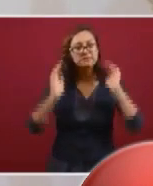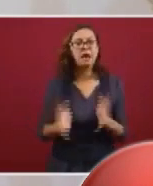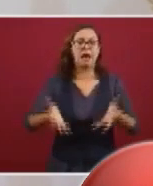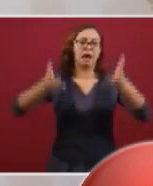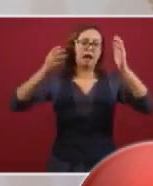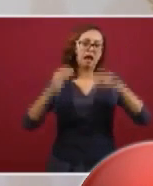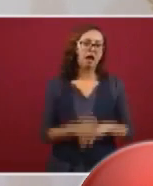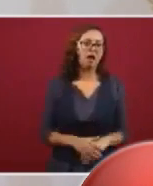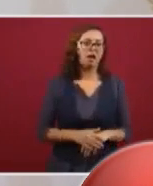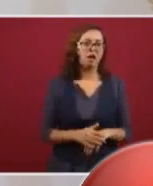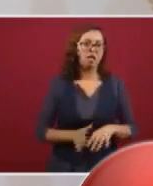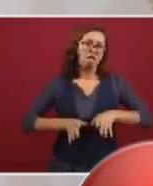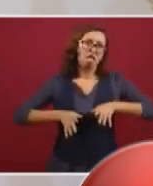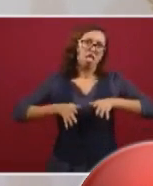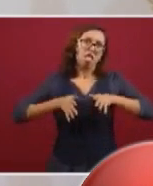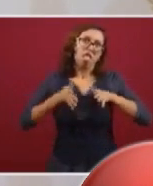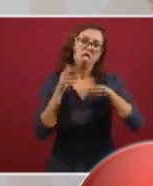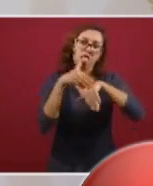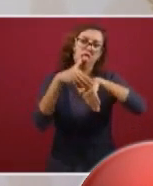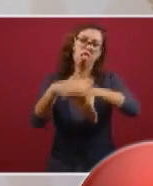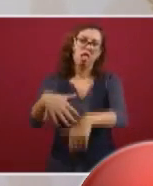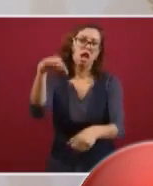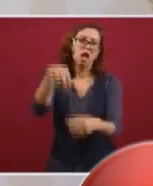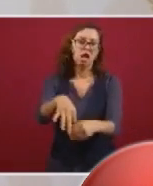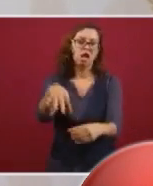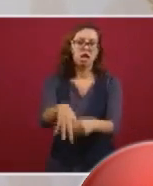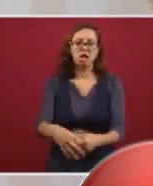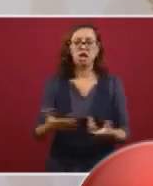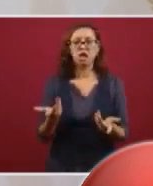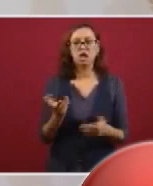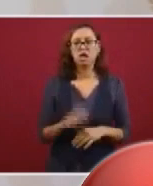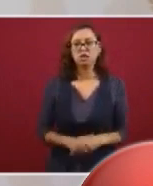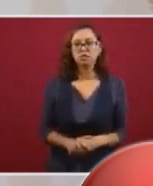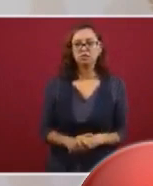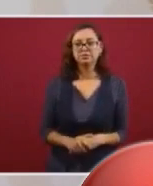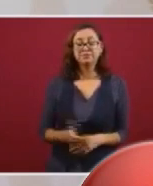no sean borregos. ¿Cómo era antes?